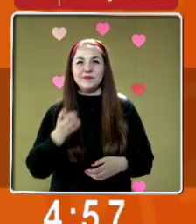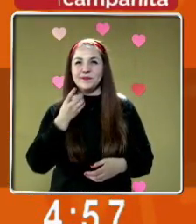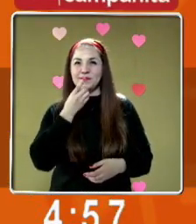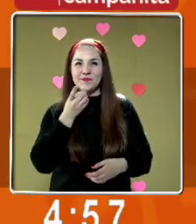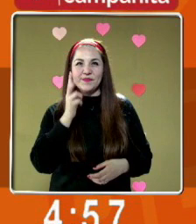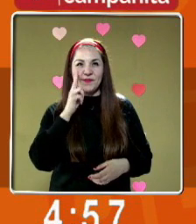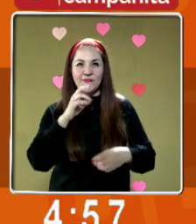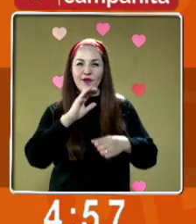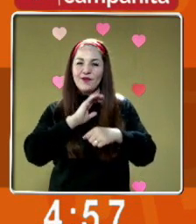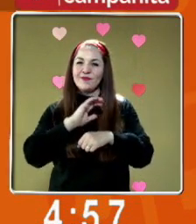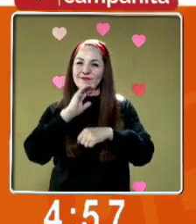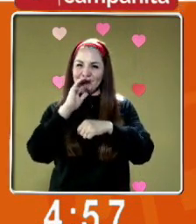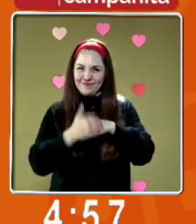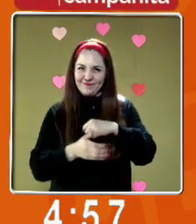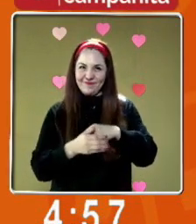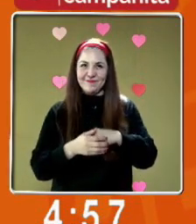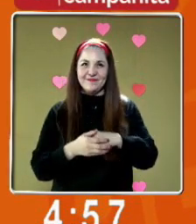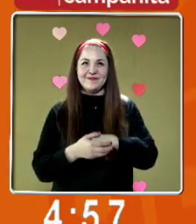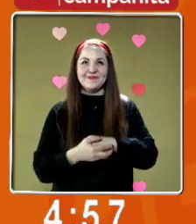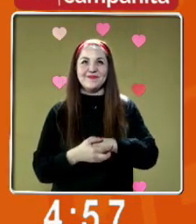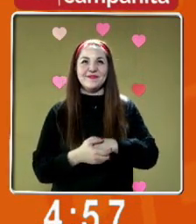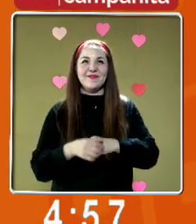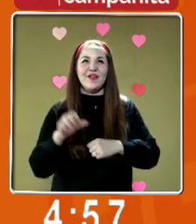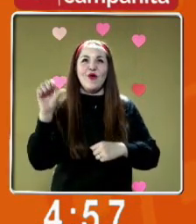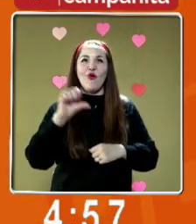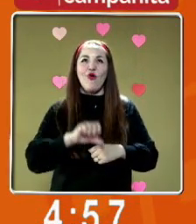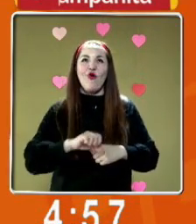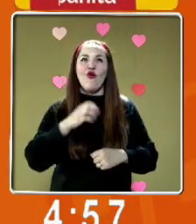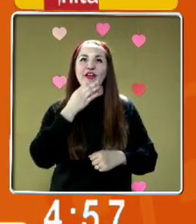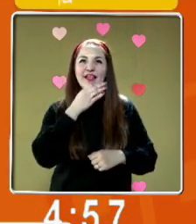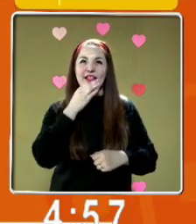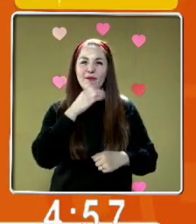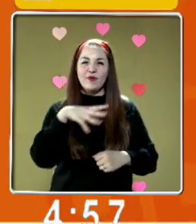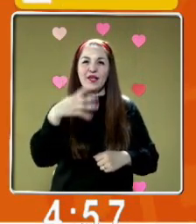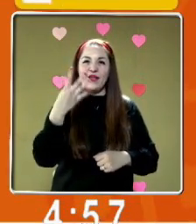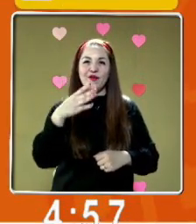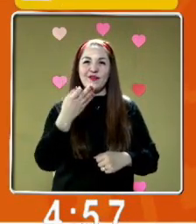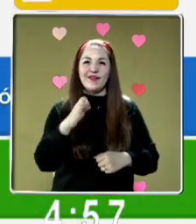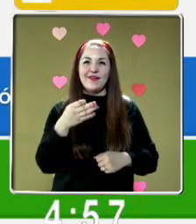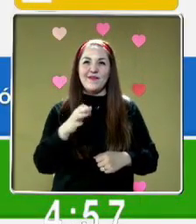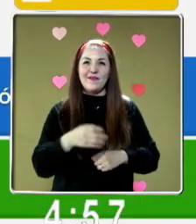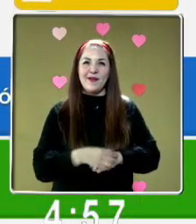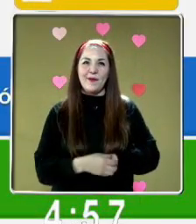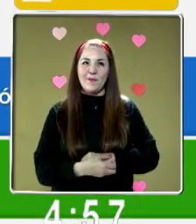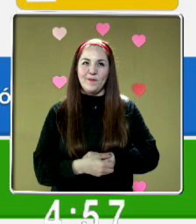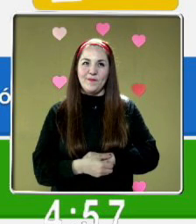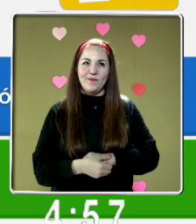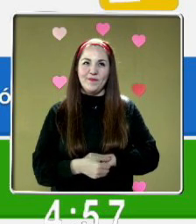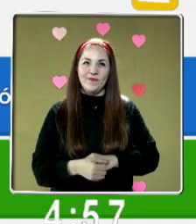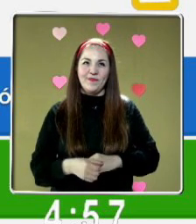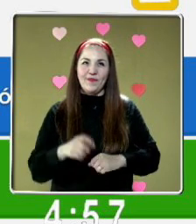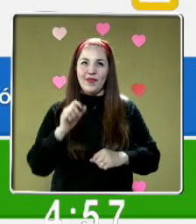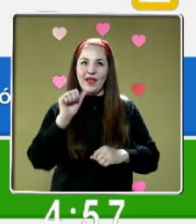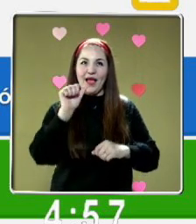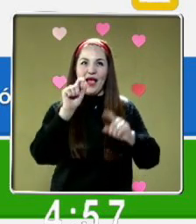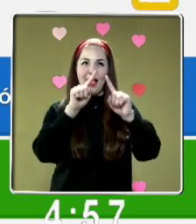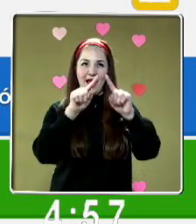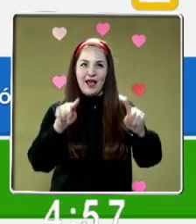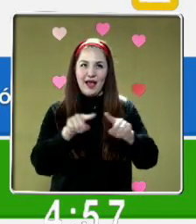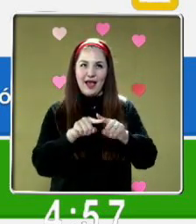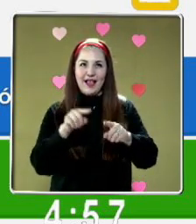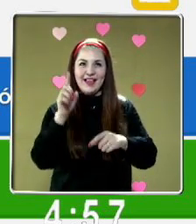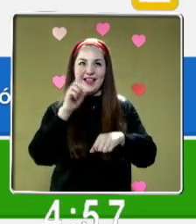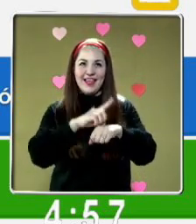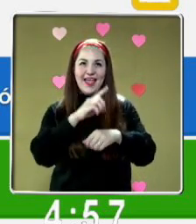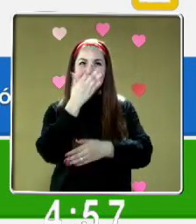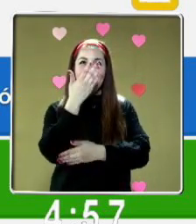con esto ya también vamos terminamos a cerrar este quiz. ¿Qué celebramos el 14 de febrero? ¿Qué será? ¿El día de la llamada?